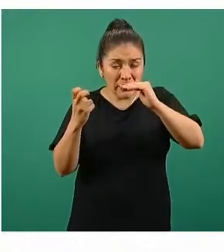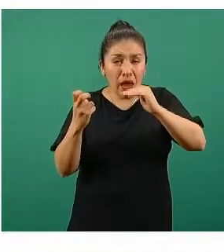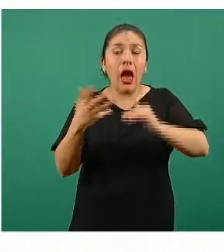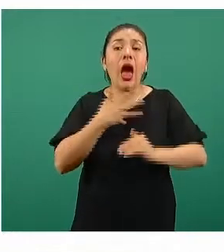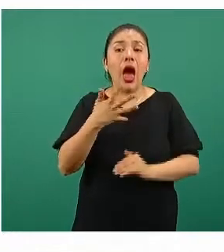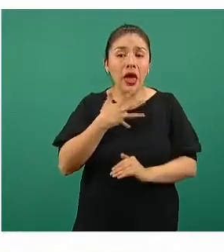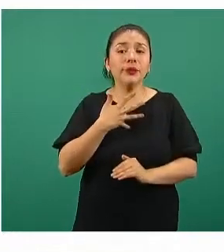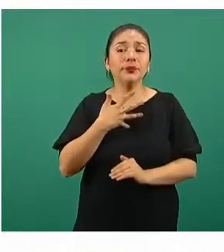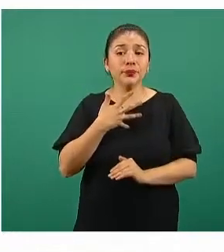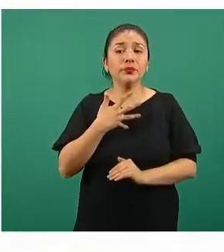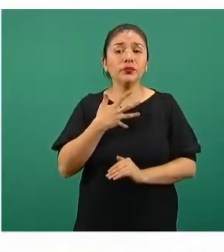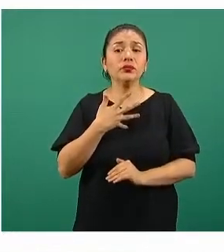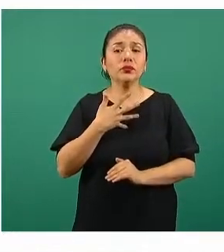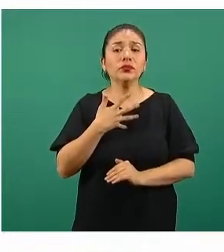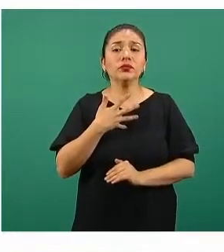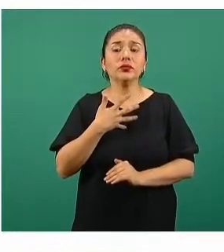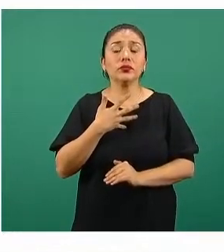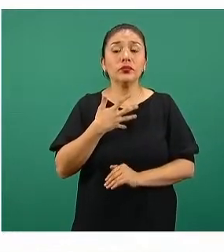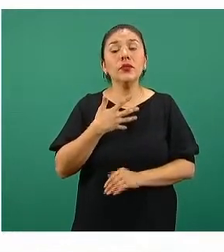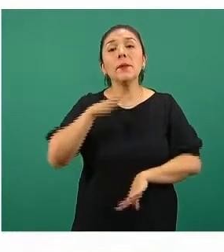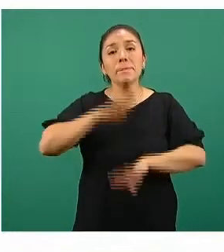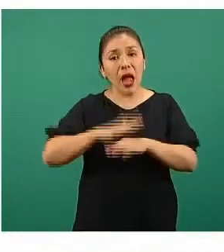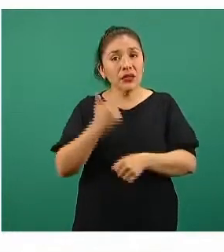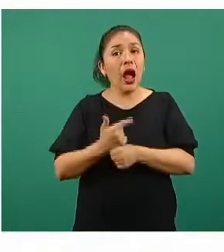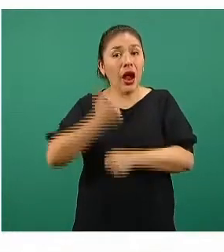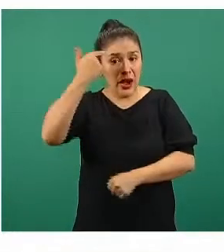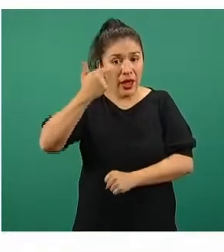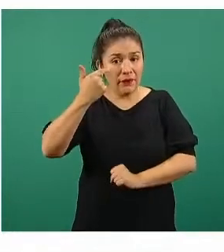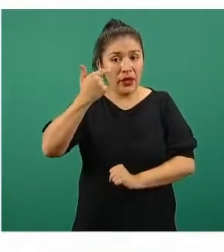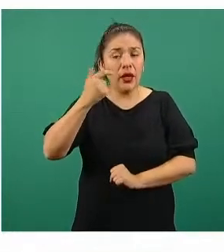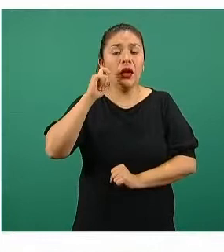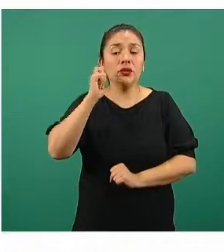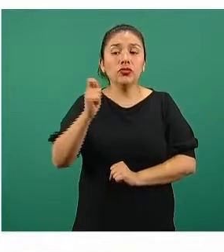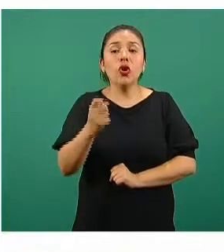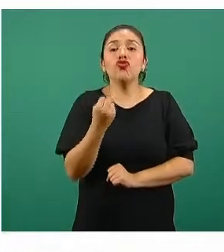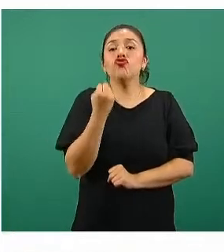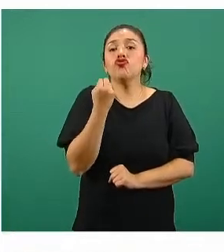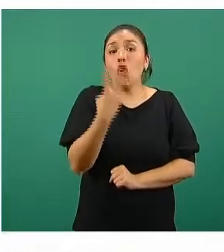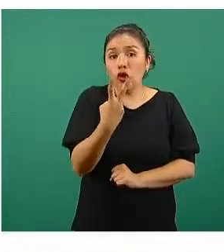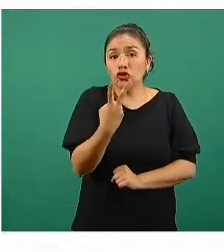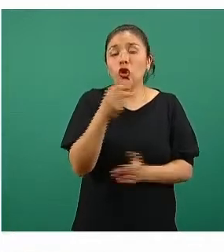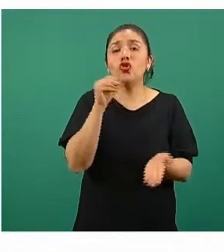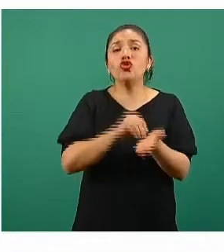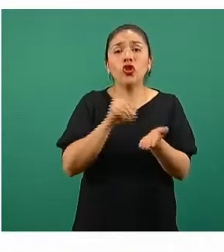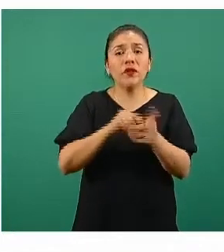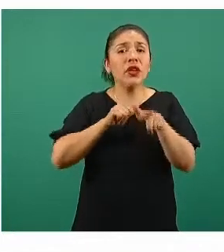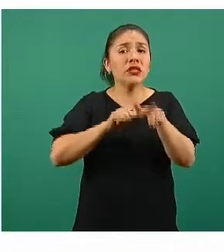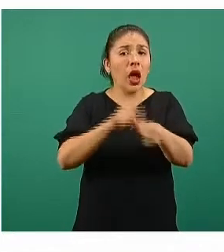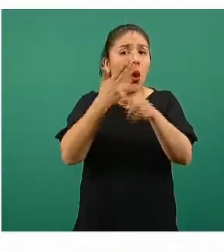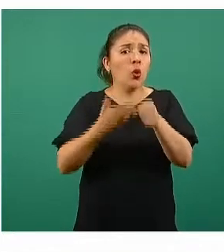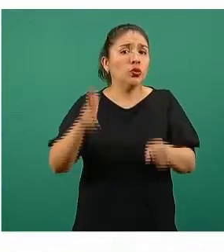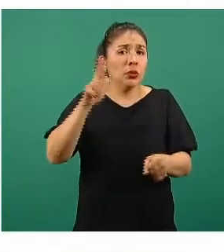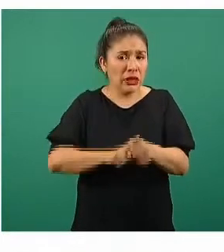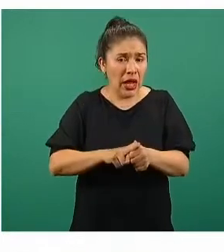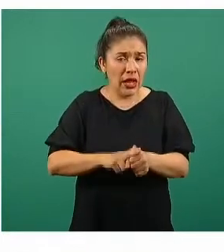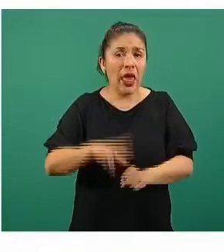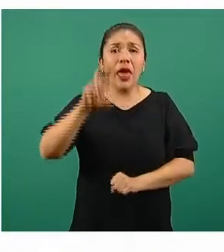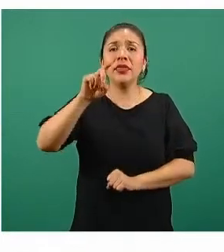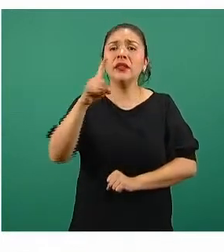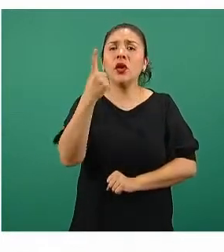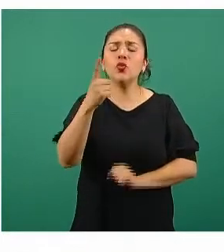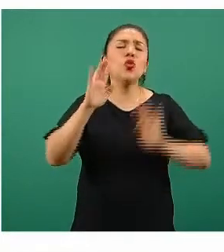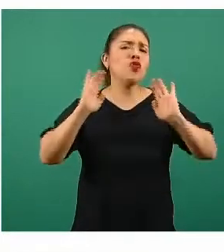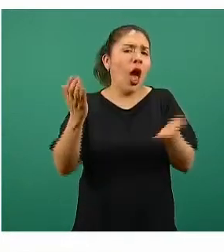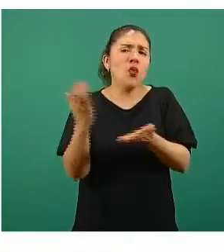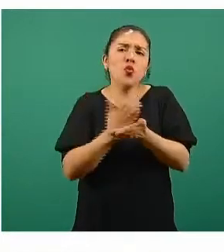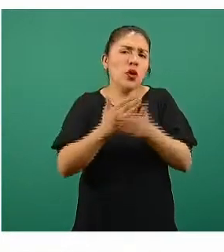reportado, que han sido graves, 2 continúan hospitalizadas, 31 están dados